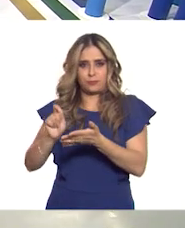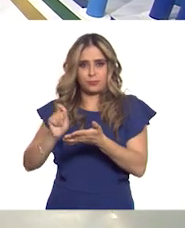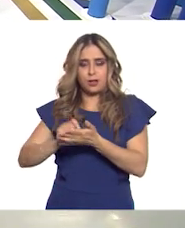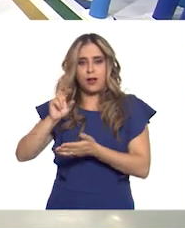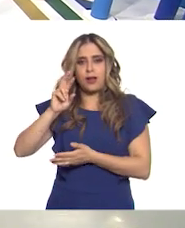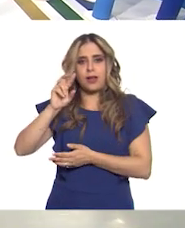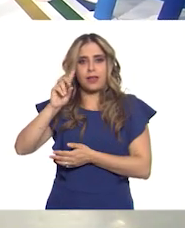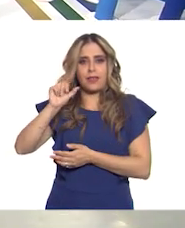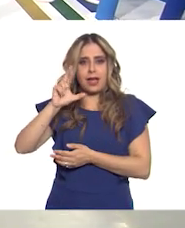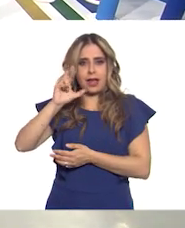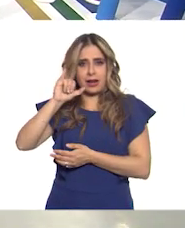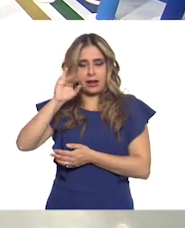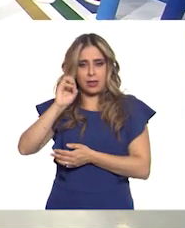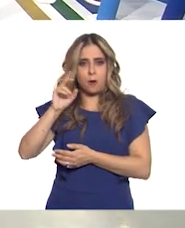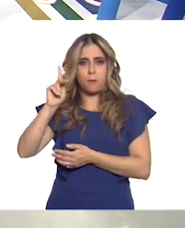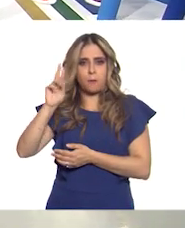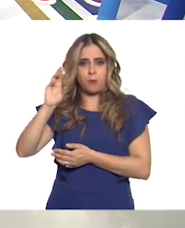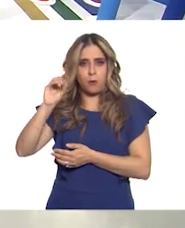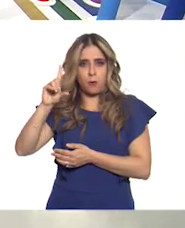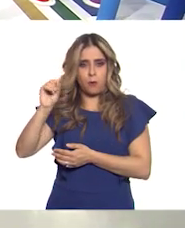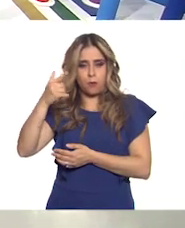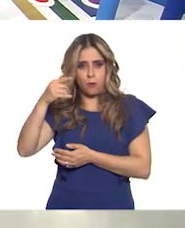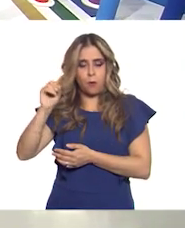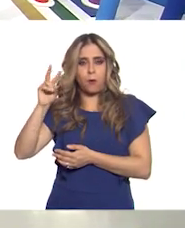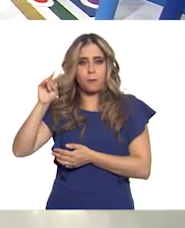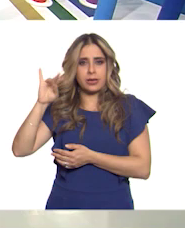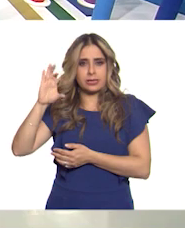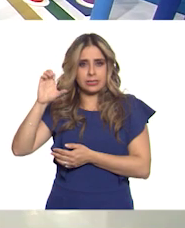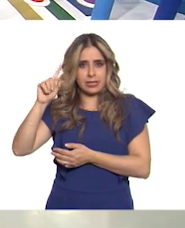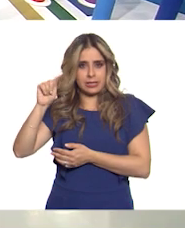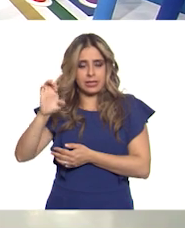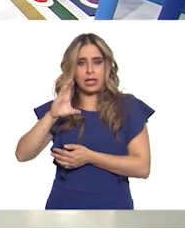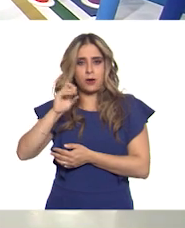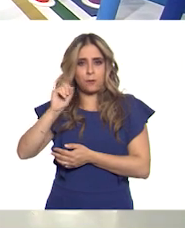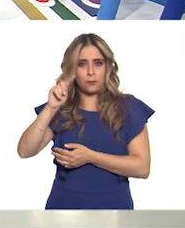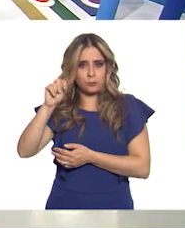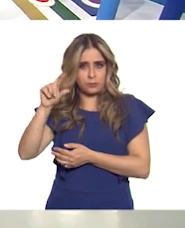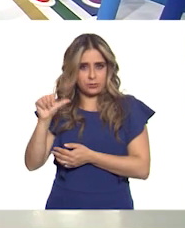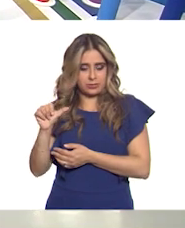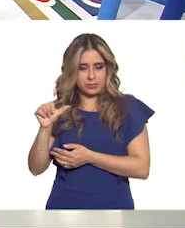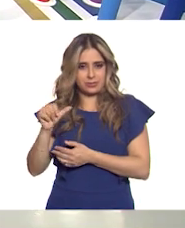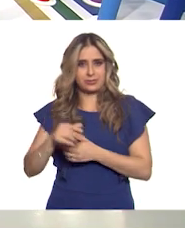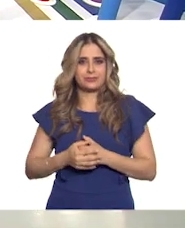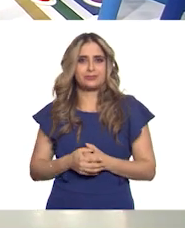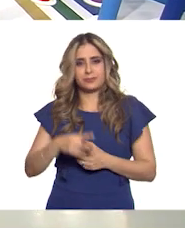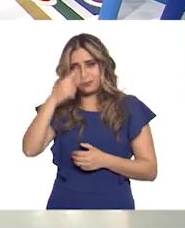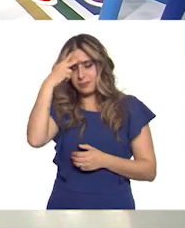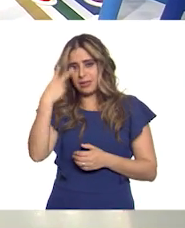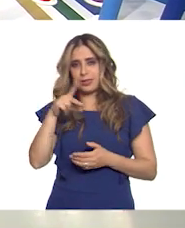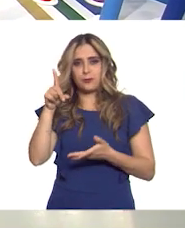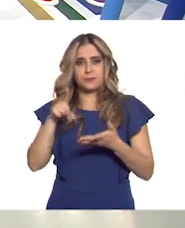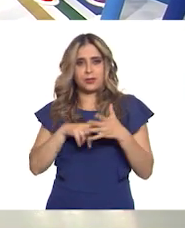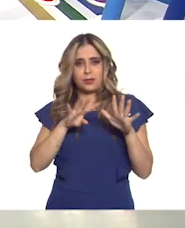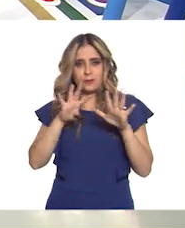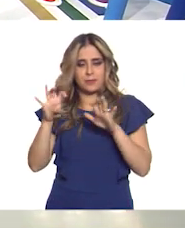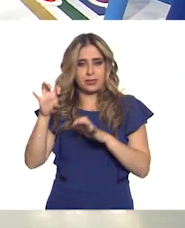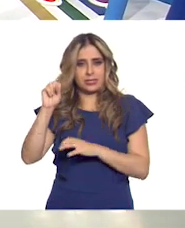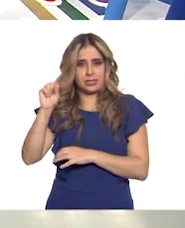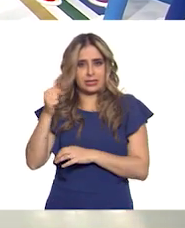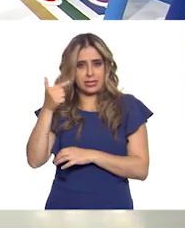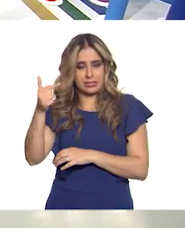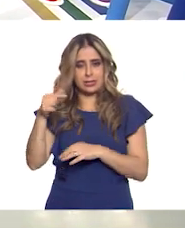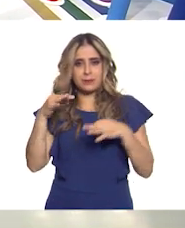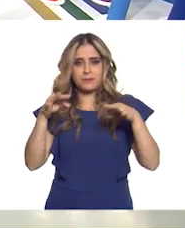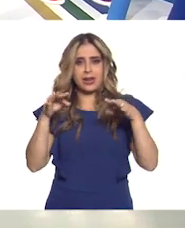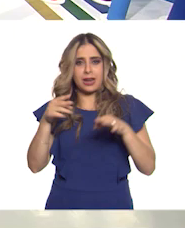Darío, prólogo y selección de Vicente Magdaleno B., Costa Amic, México, 1967,